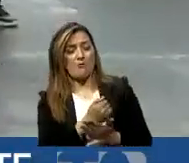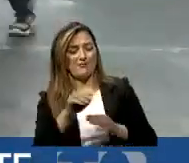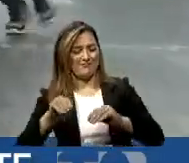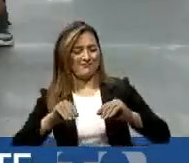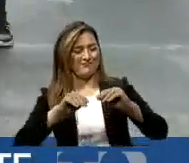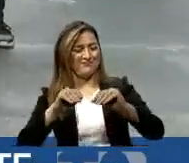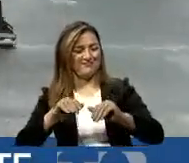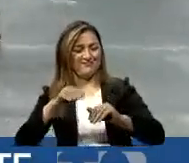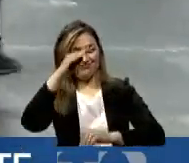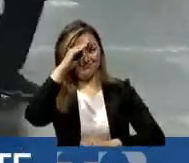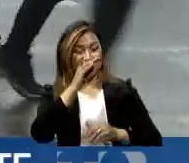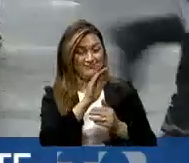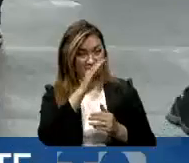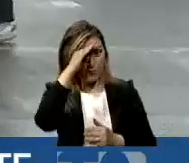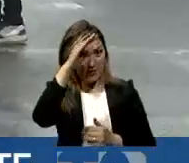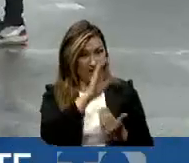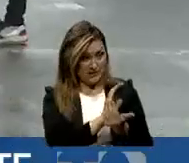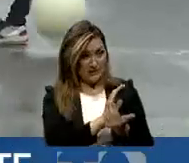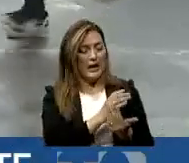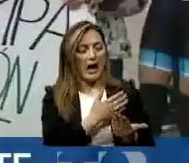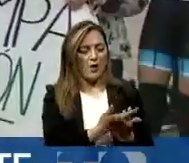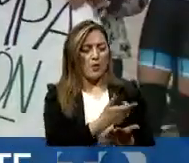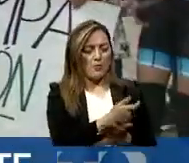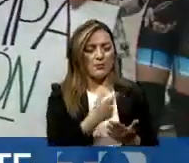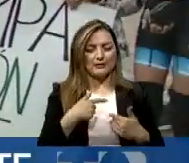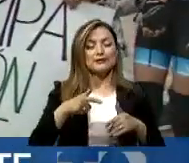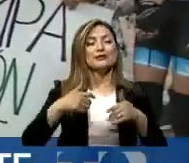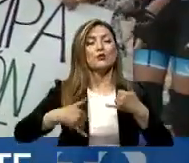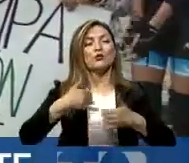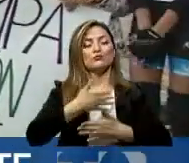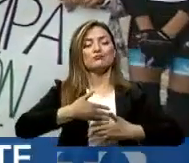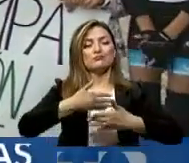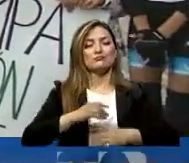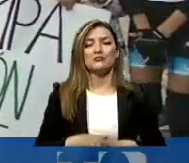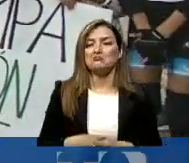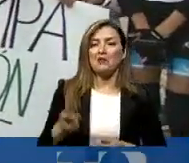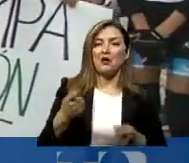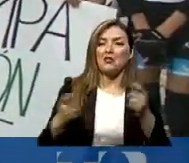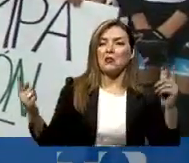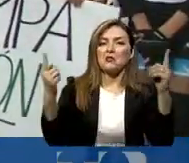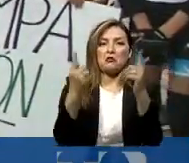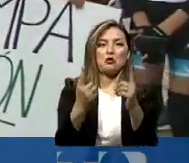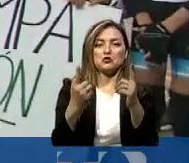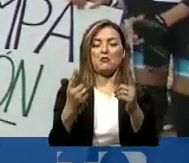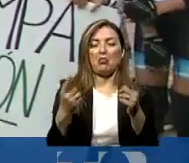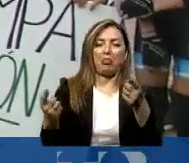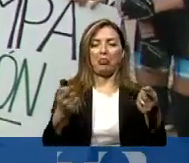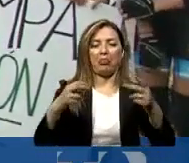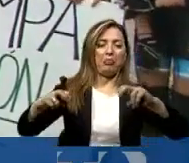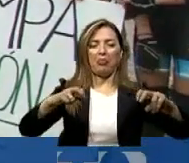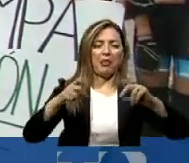pero las negociaciones se paralizaron al no tener un entendimiento entre las dos instituciones al no haberse cumplido